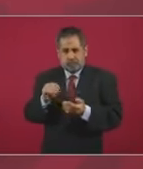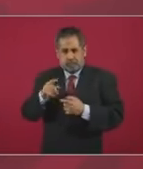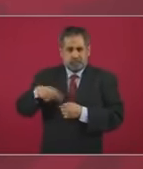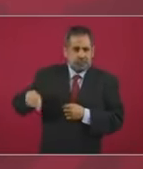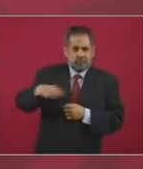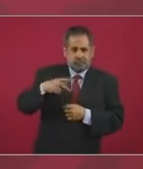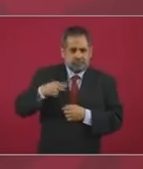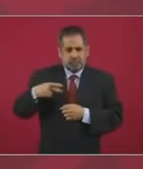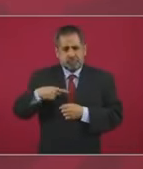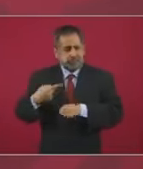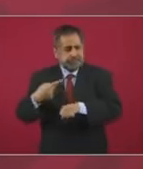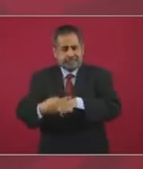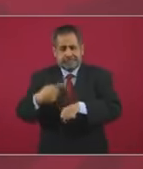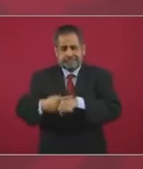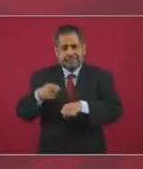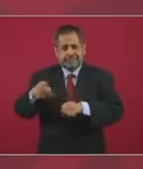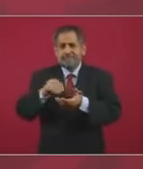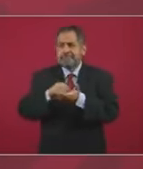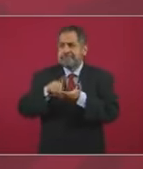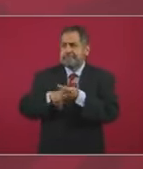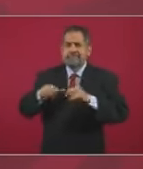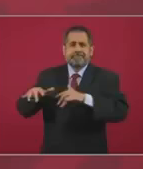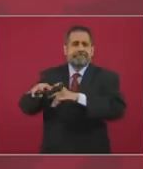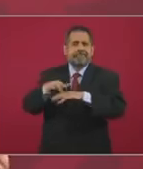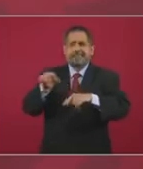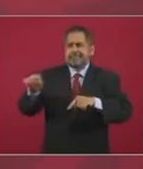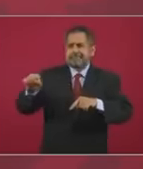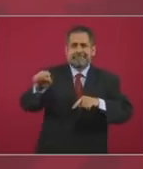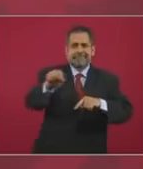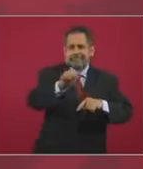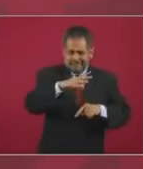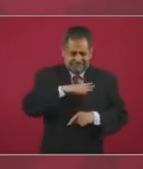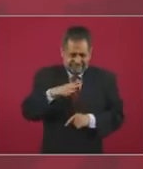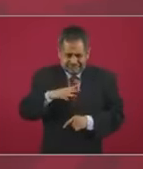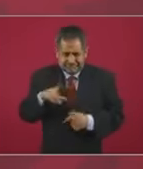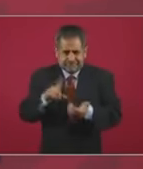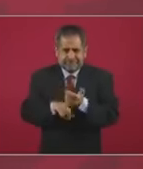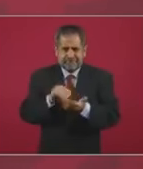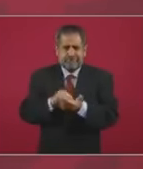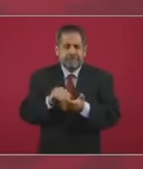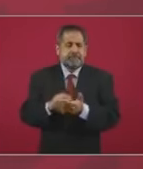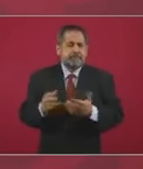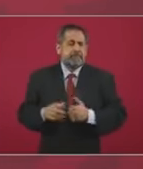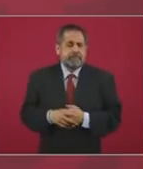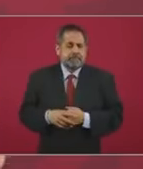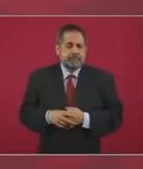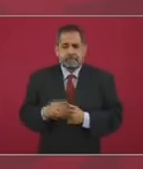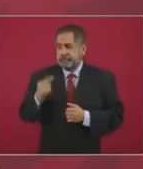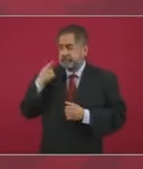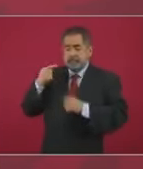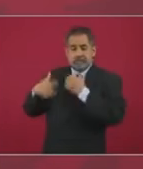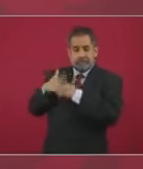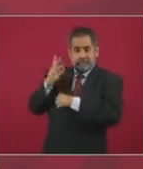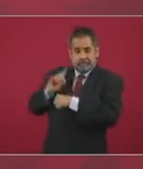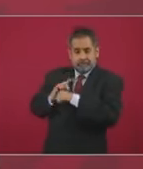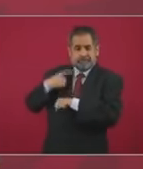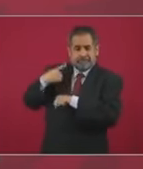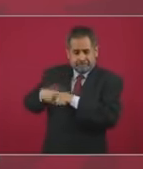tienen infección activa. En los últimos 15 días presentaron los síntomas, esto quiere decir que todavía tienen la capacidad